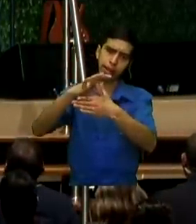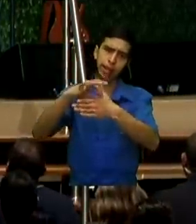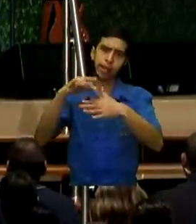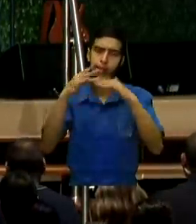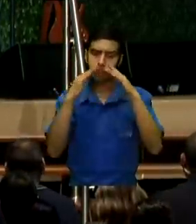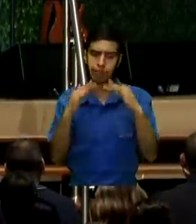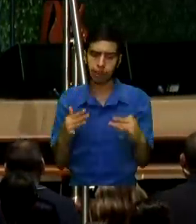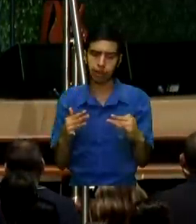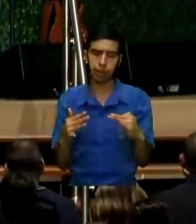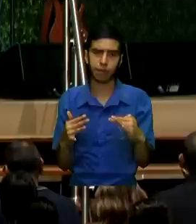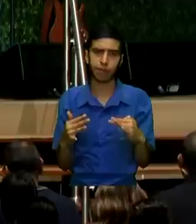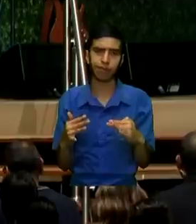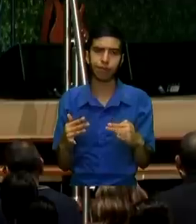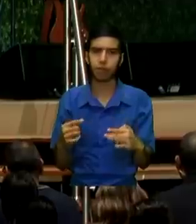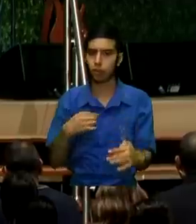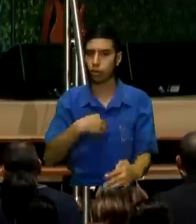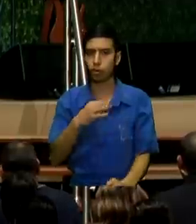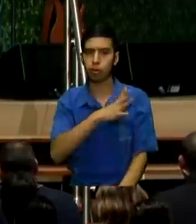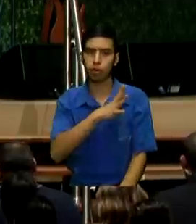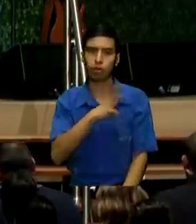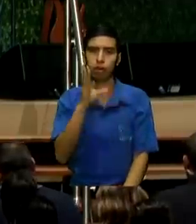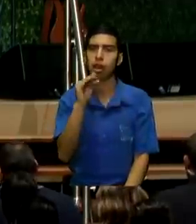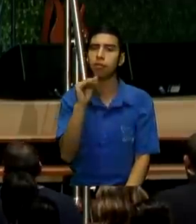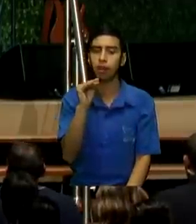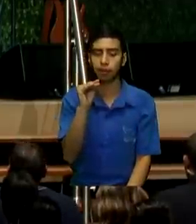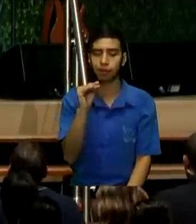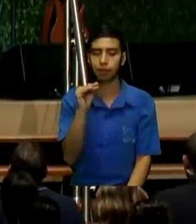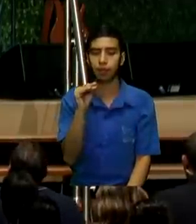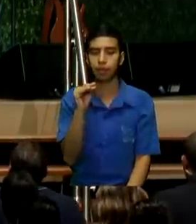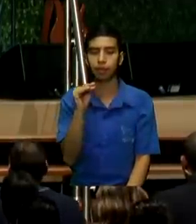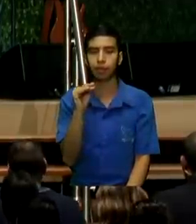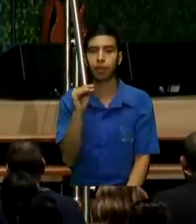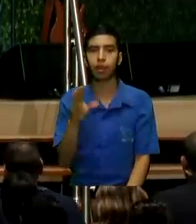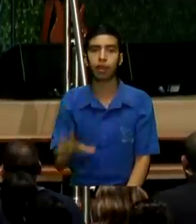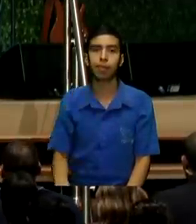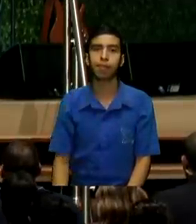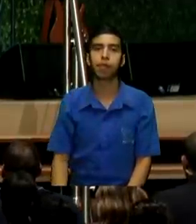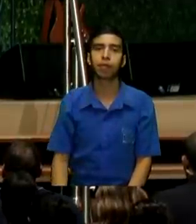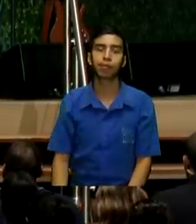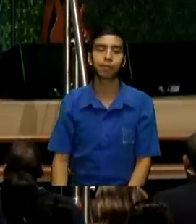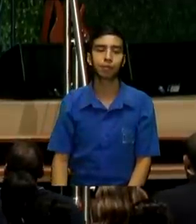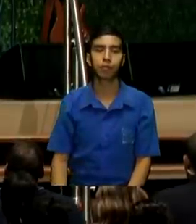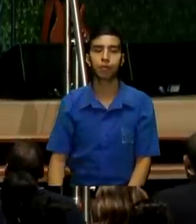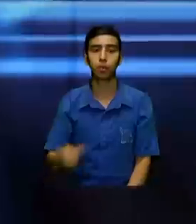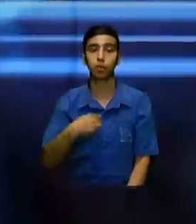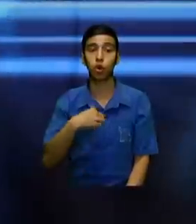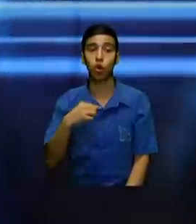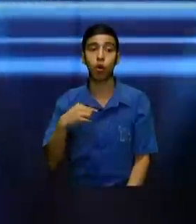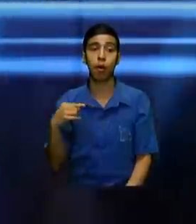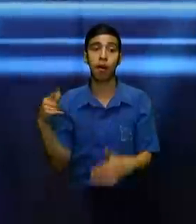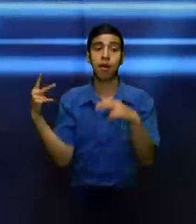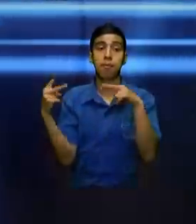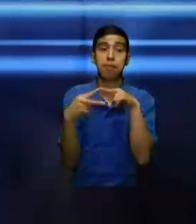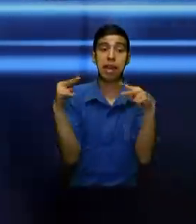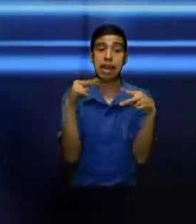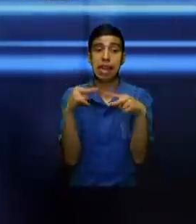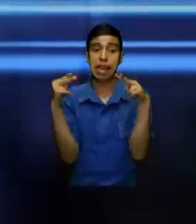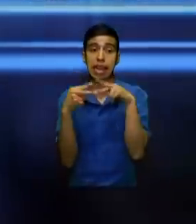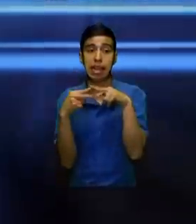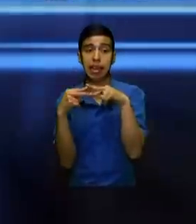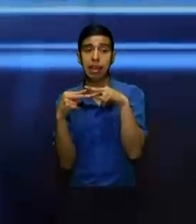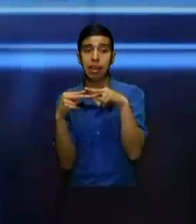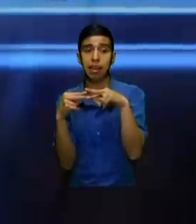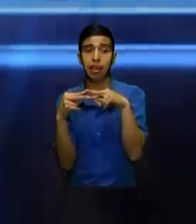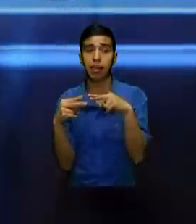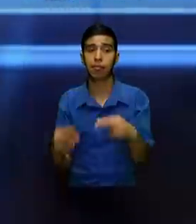lo vamos a abordar en algún momento. Si como hombre batallé en Éfeso, entonces y hay cuatro jerarquías, ahora hay la número